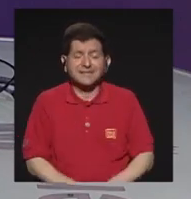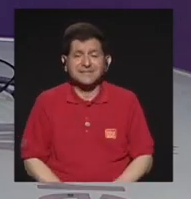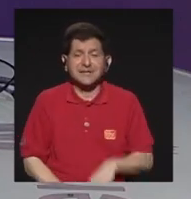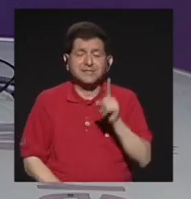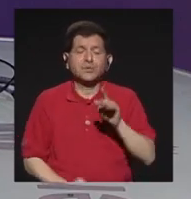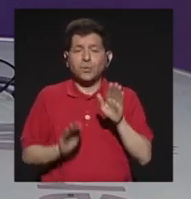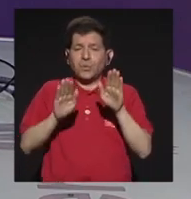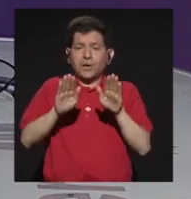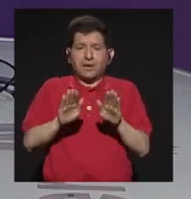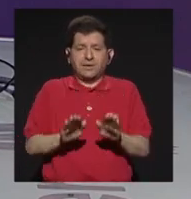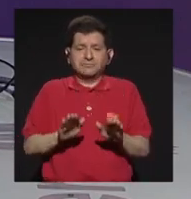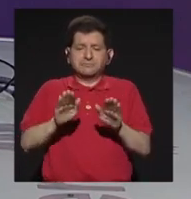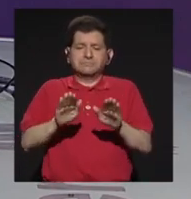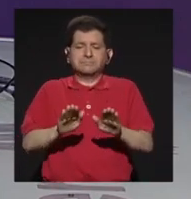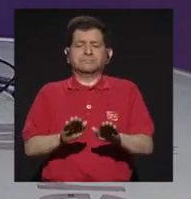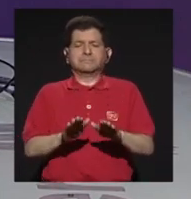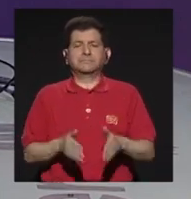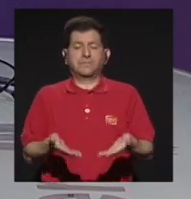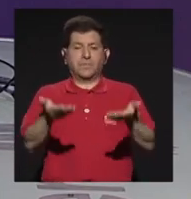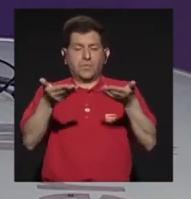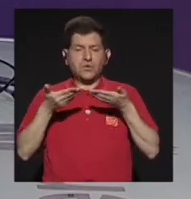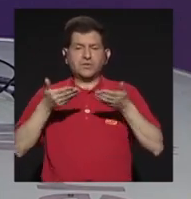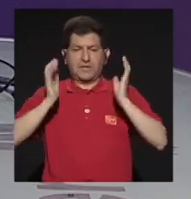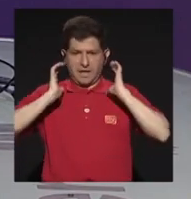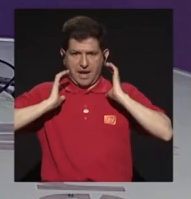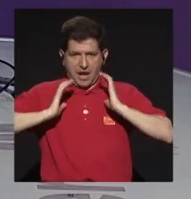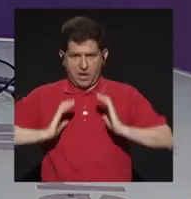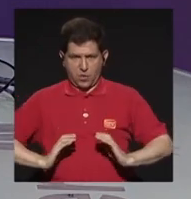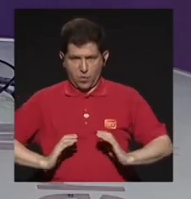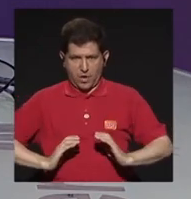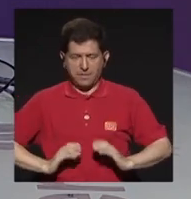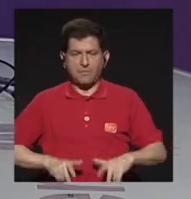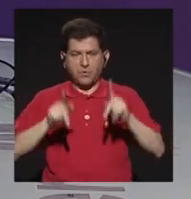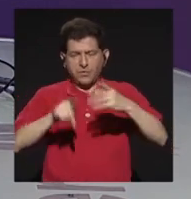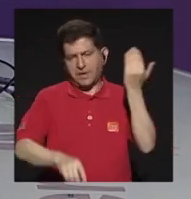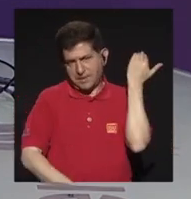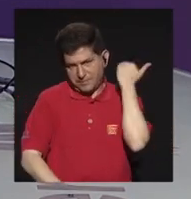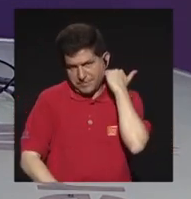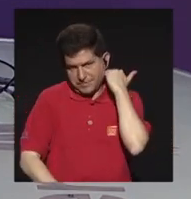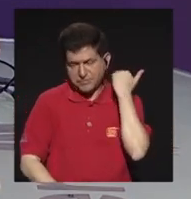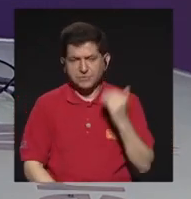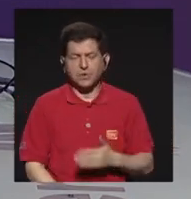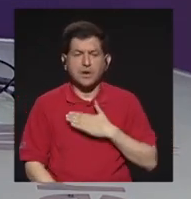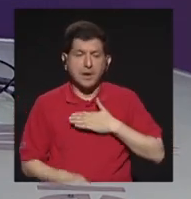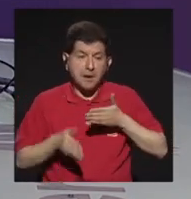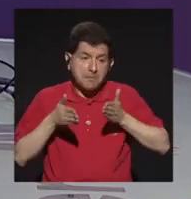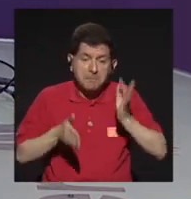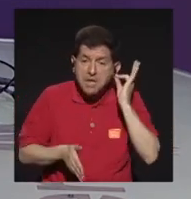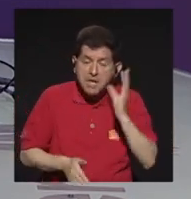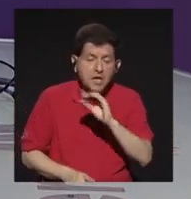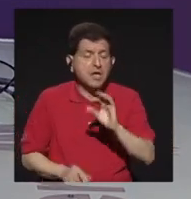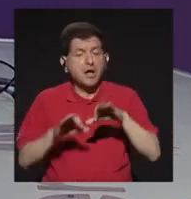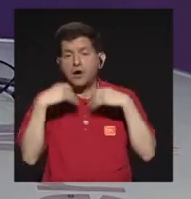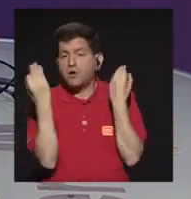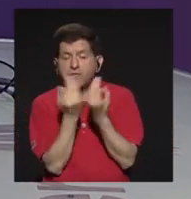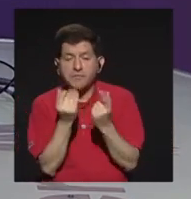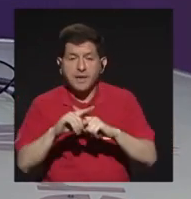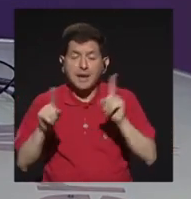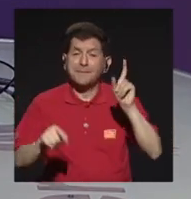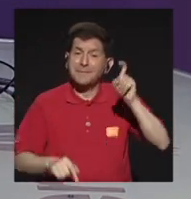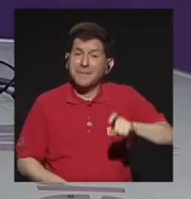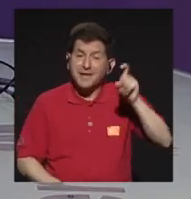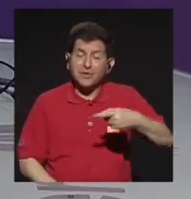un descanso o sea cuando nos entregan el cuerpo de la víctima de mi hija de mi familiar pero lo que